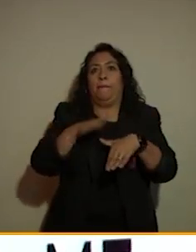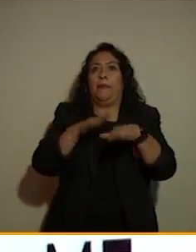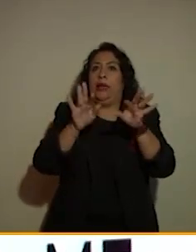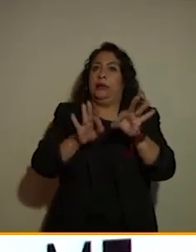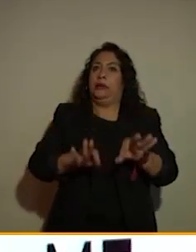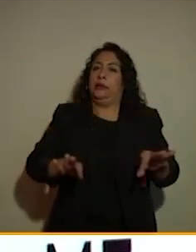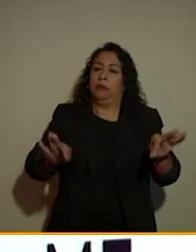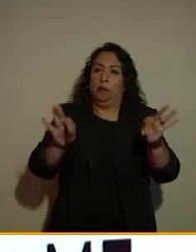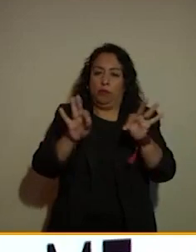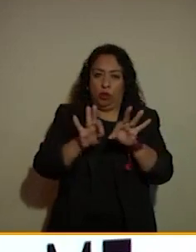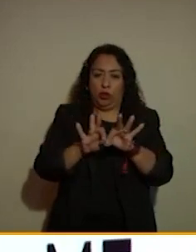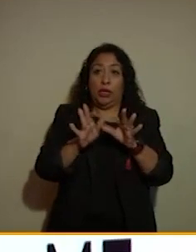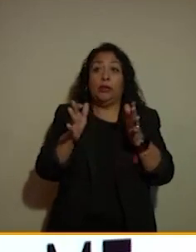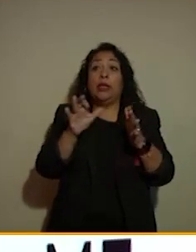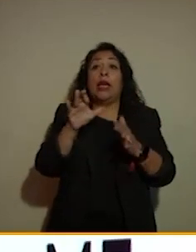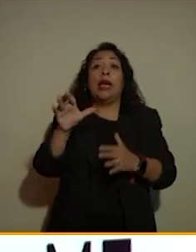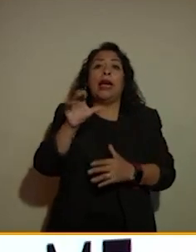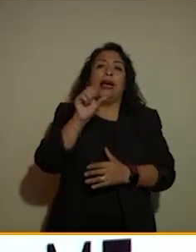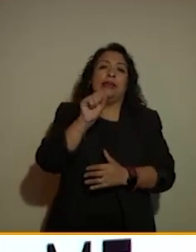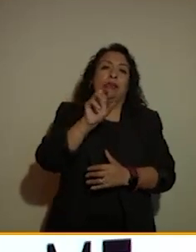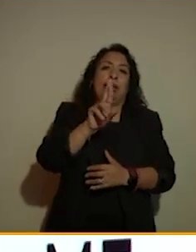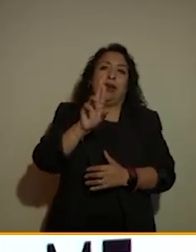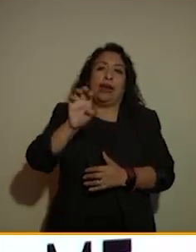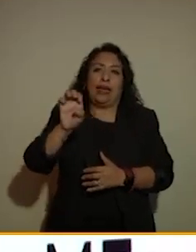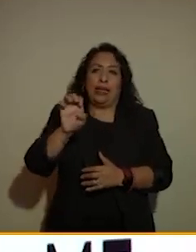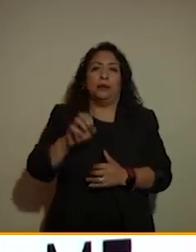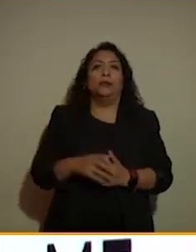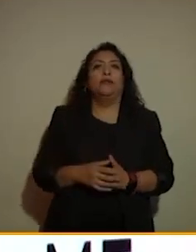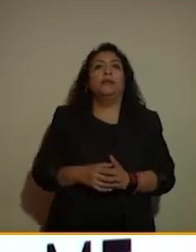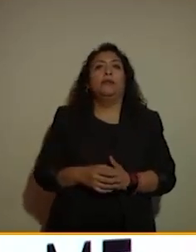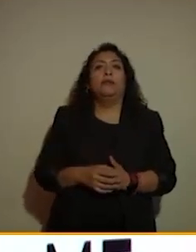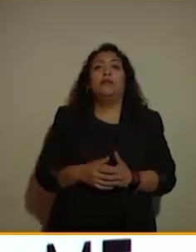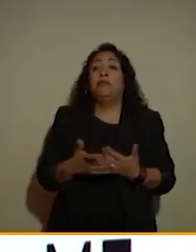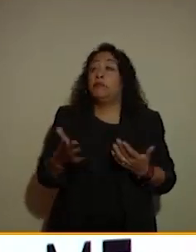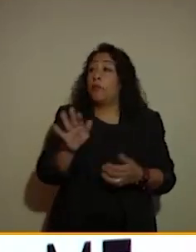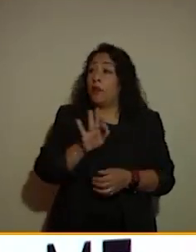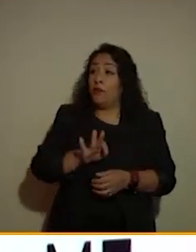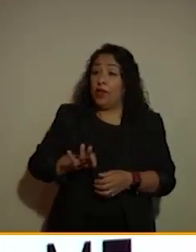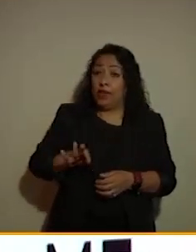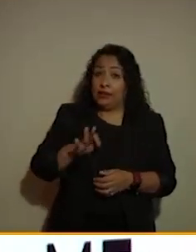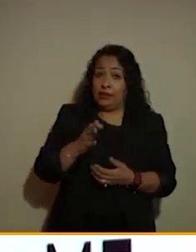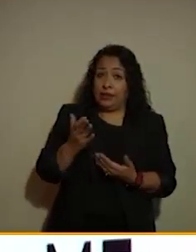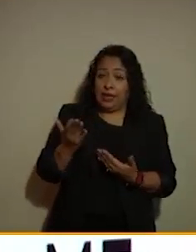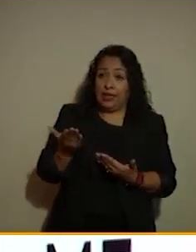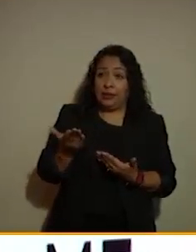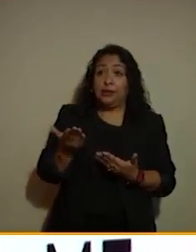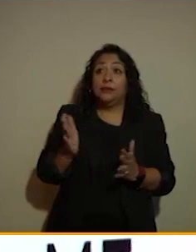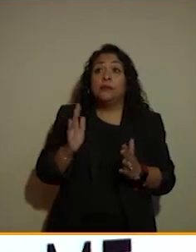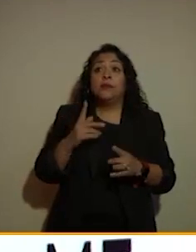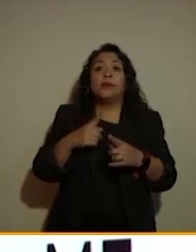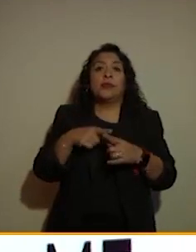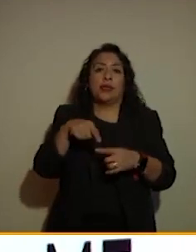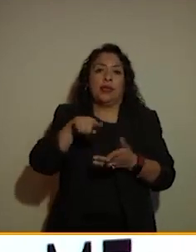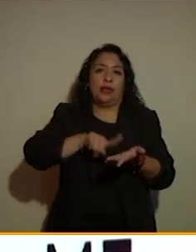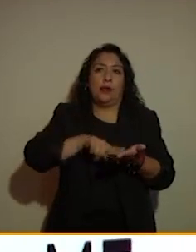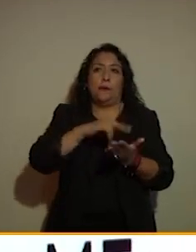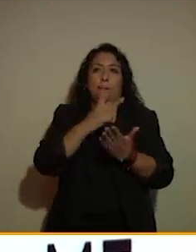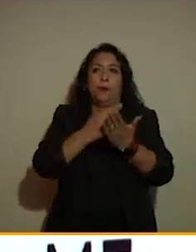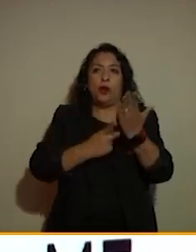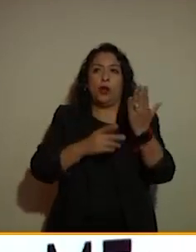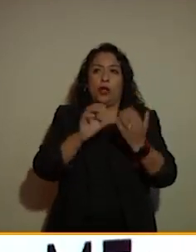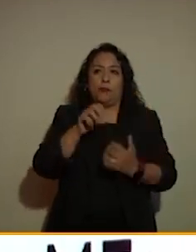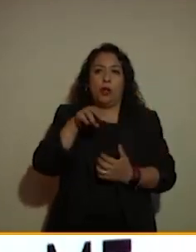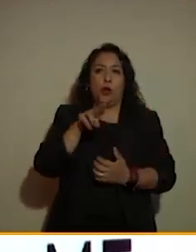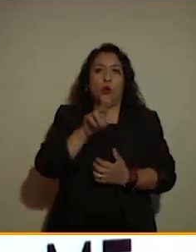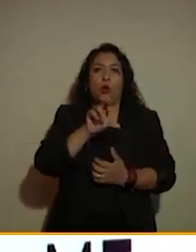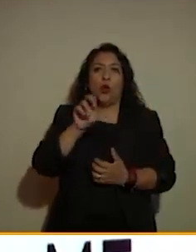importante, de la responsabilidad social empresarial. Entonces, enhorabuena pues por parte del Programa de las Naciones Unidas